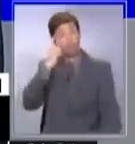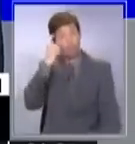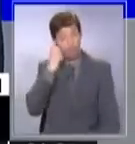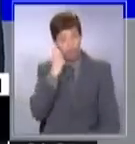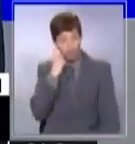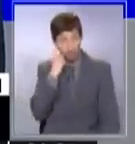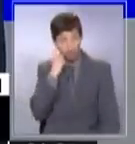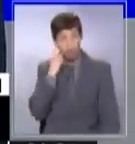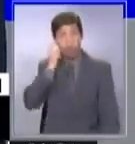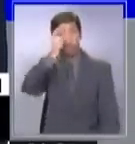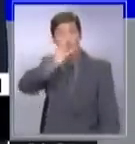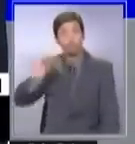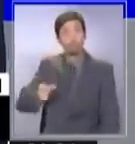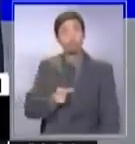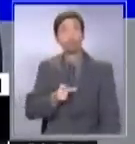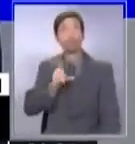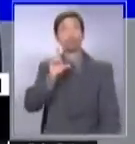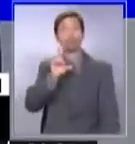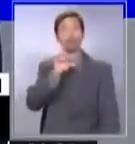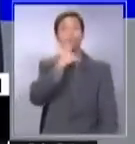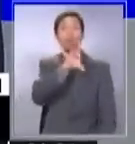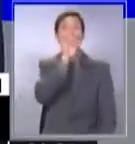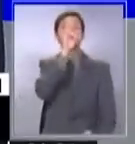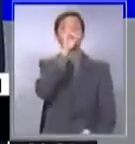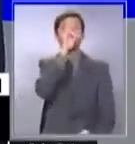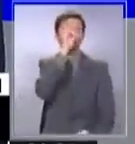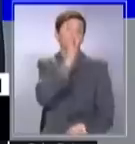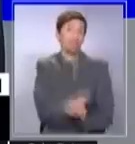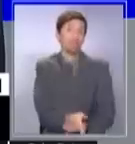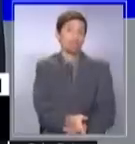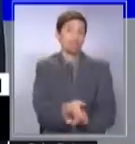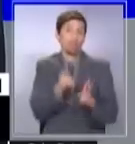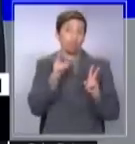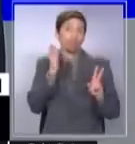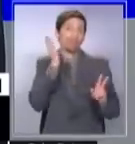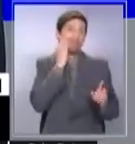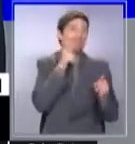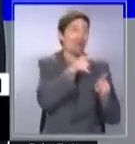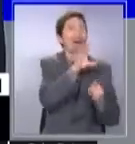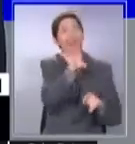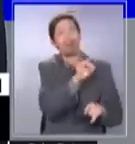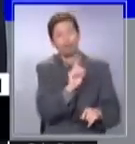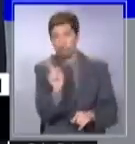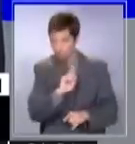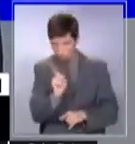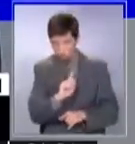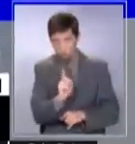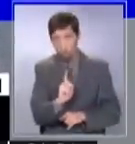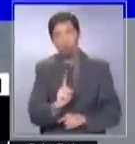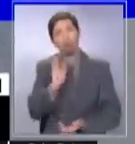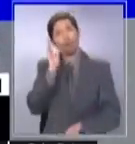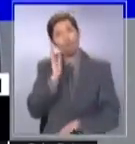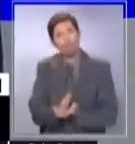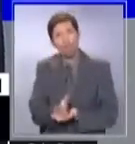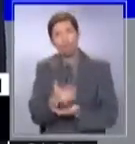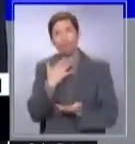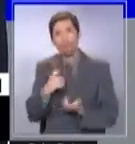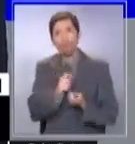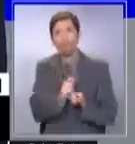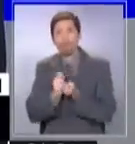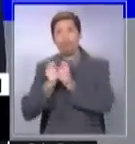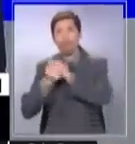gente tiene que tomar una decisión no solo por la simpatía de las personas sino que lo que tiene que tomar una decisión en esta etapa de una transición